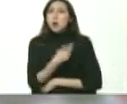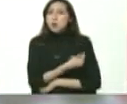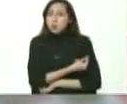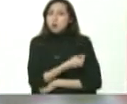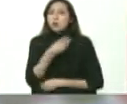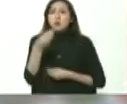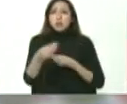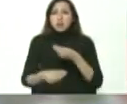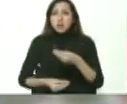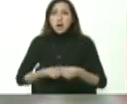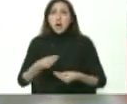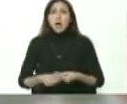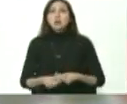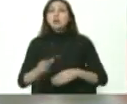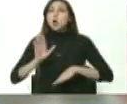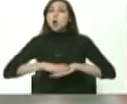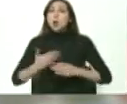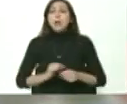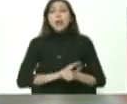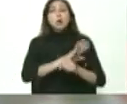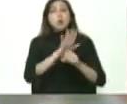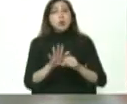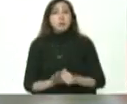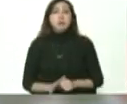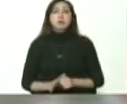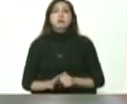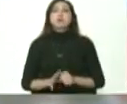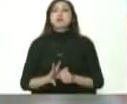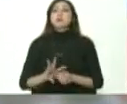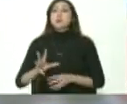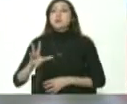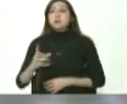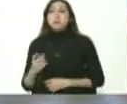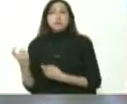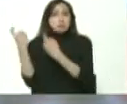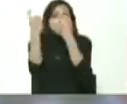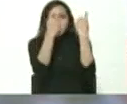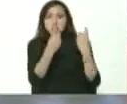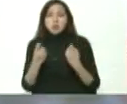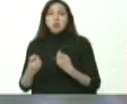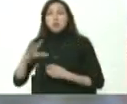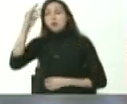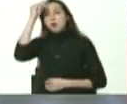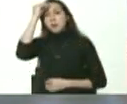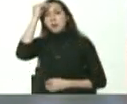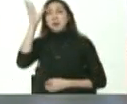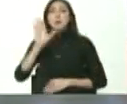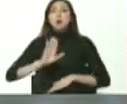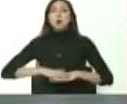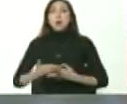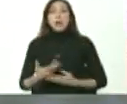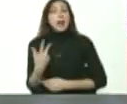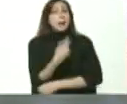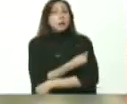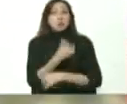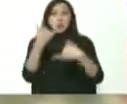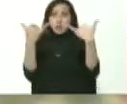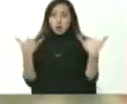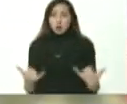producto del coronavirus. Y bueno, todas las vacunas que se han creado durante este